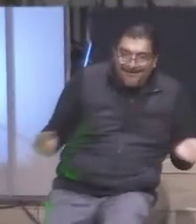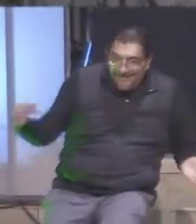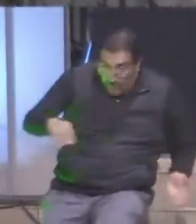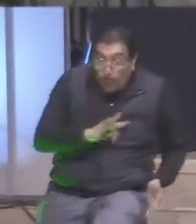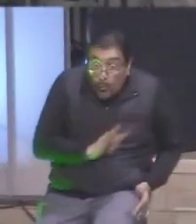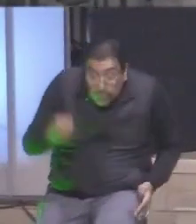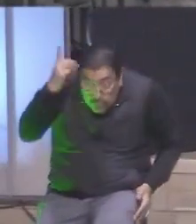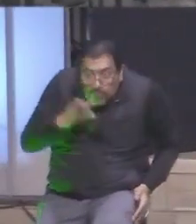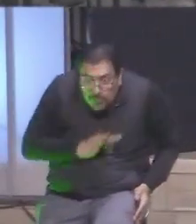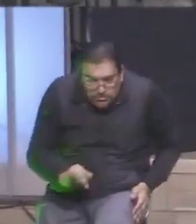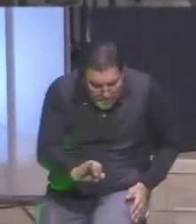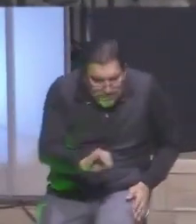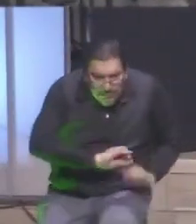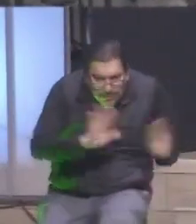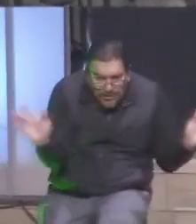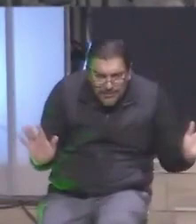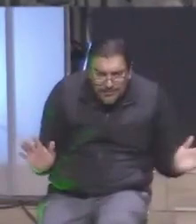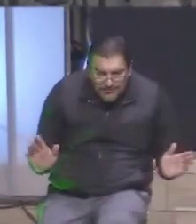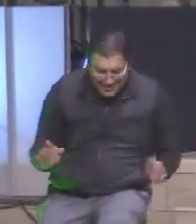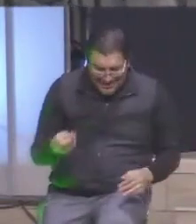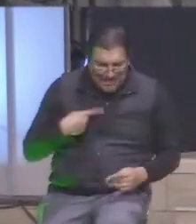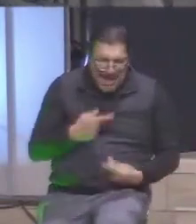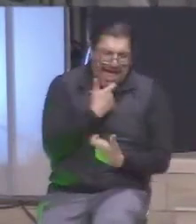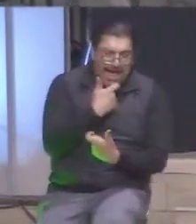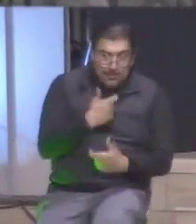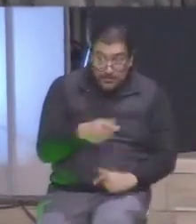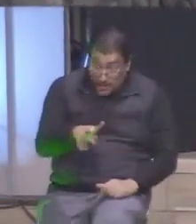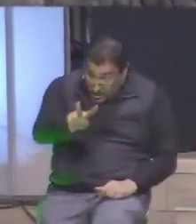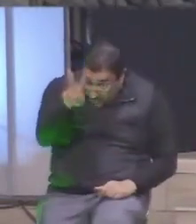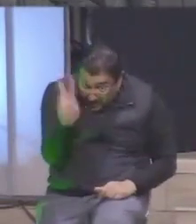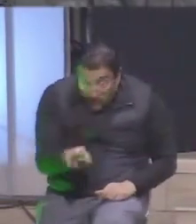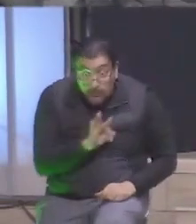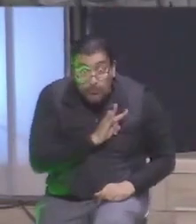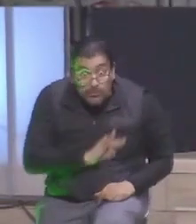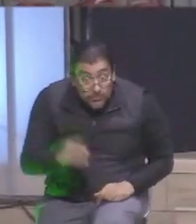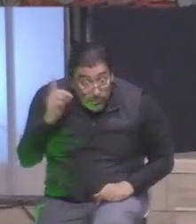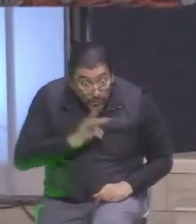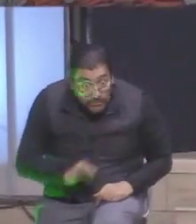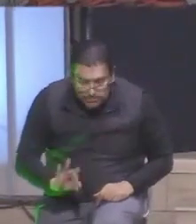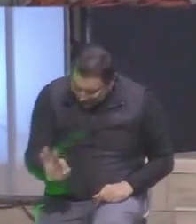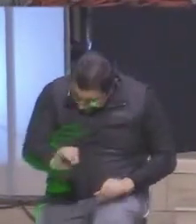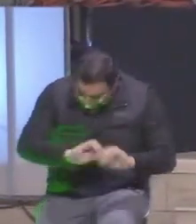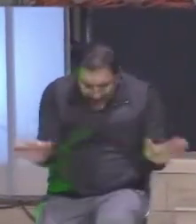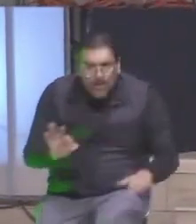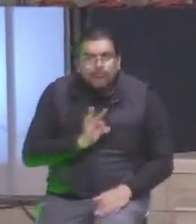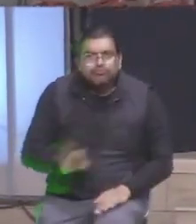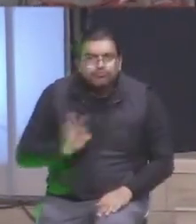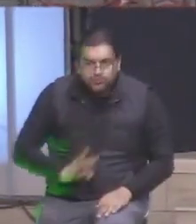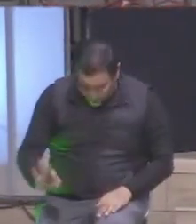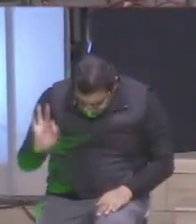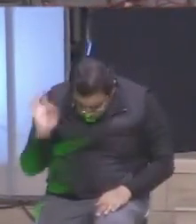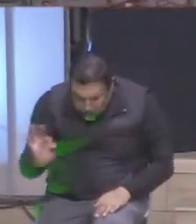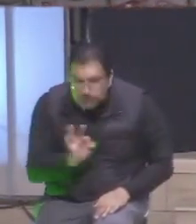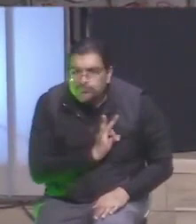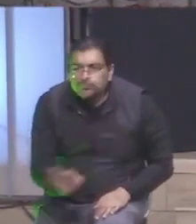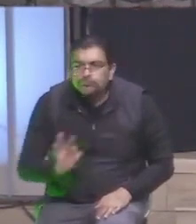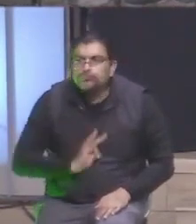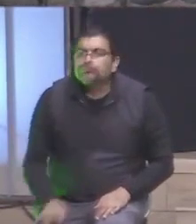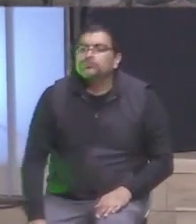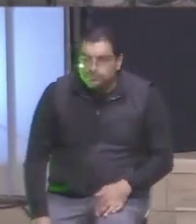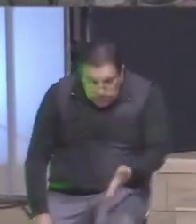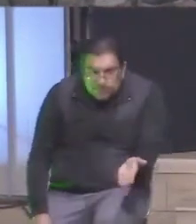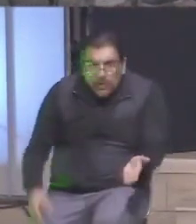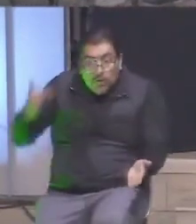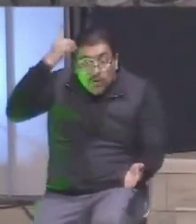resucita es chistoso pero Dios lo podría hacer Dios lo puede hacer